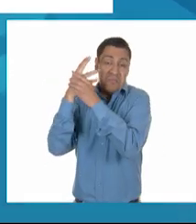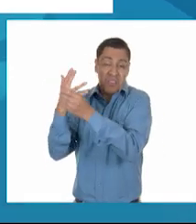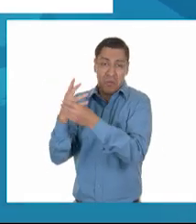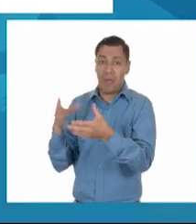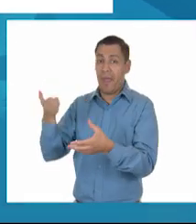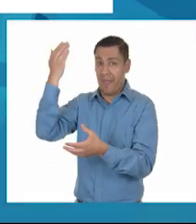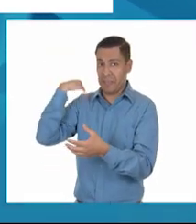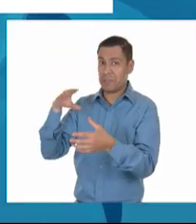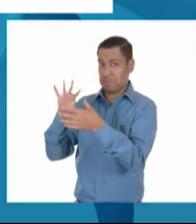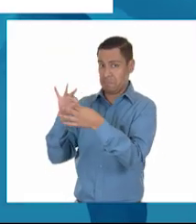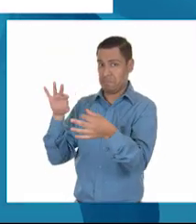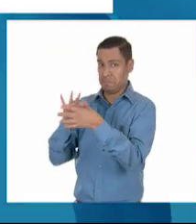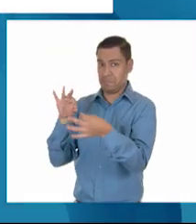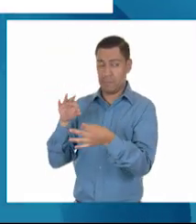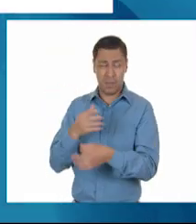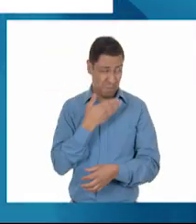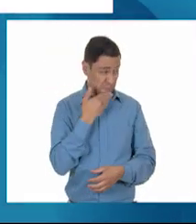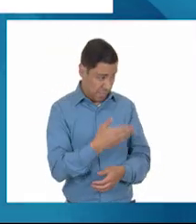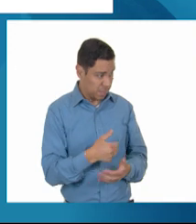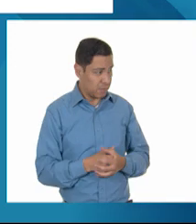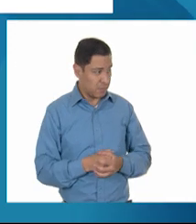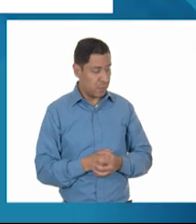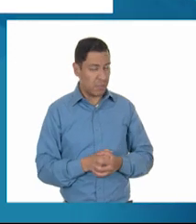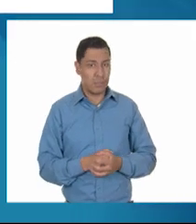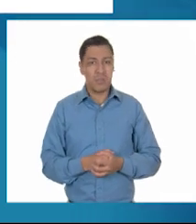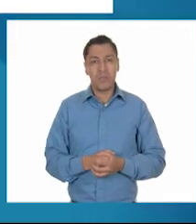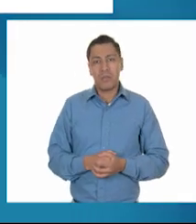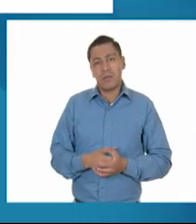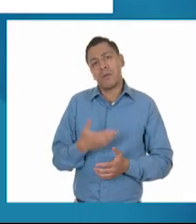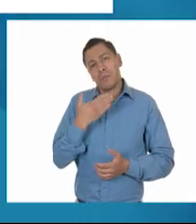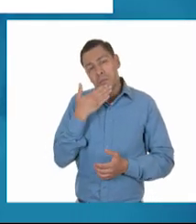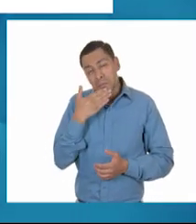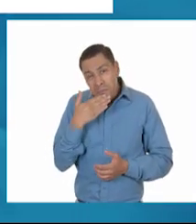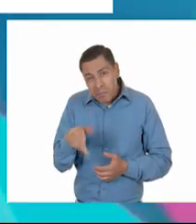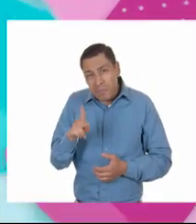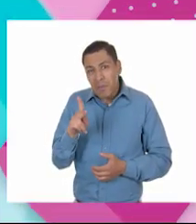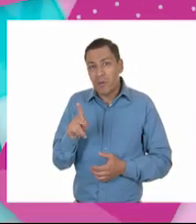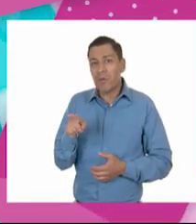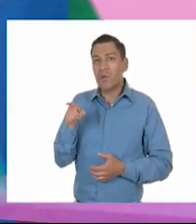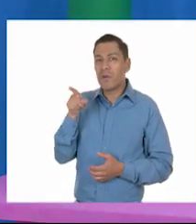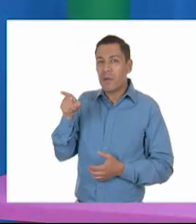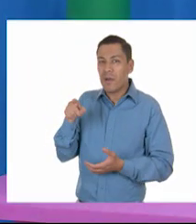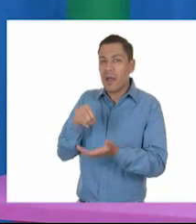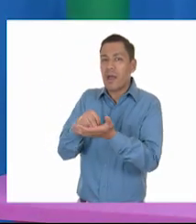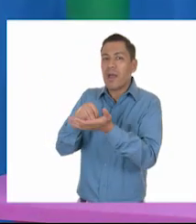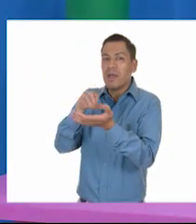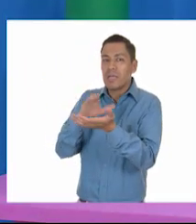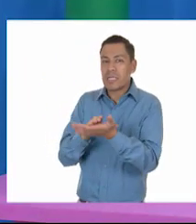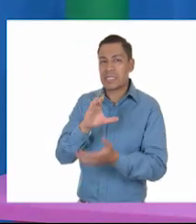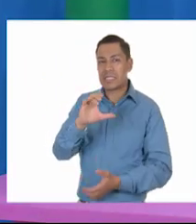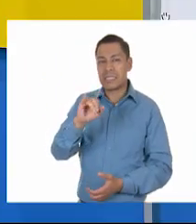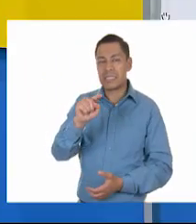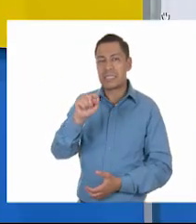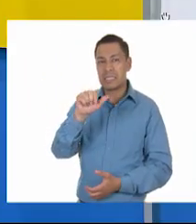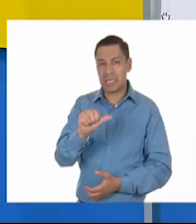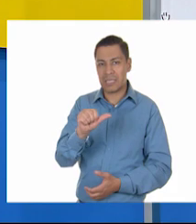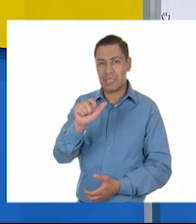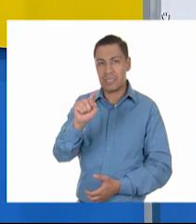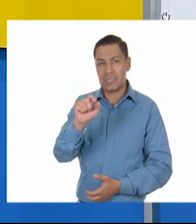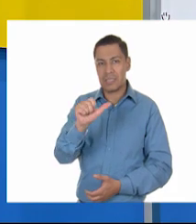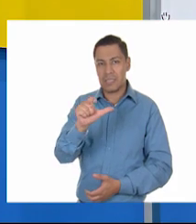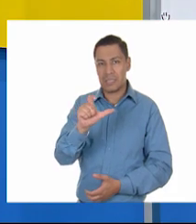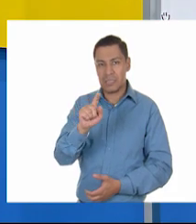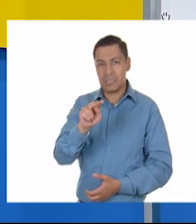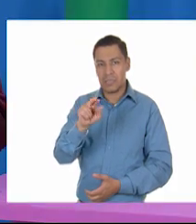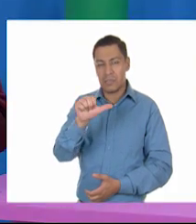Yo creo que está bien, María, pero me parece que Raulito dejó una parte como sitio textual porque no la cambió. ¿Cuál,